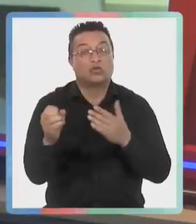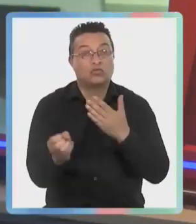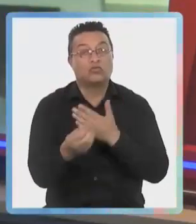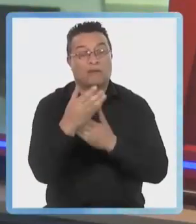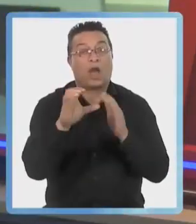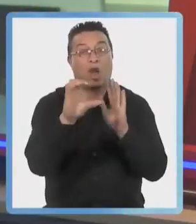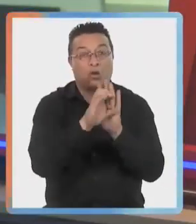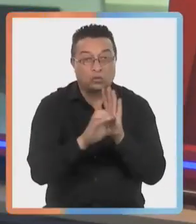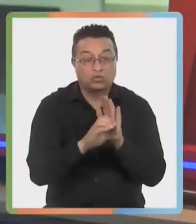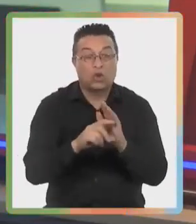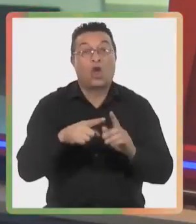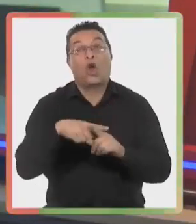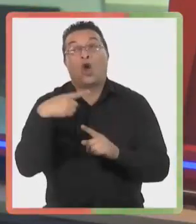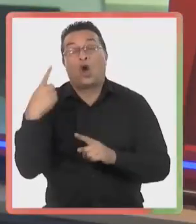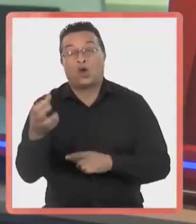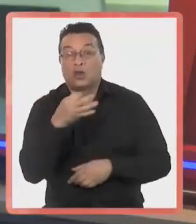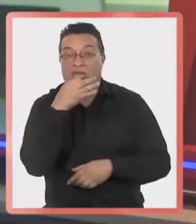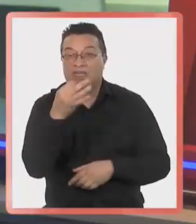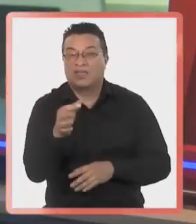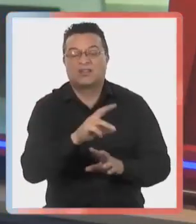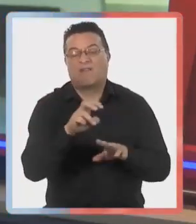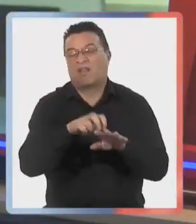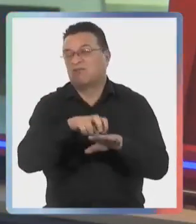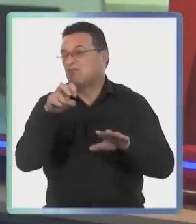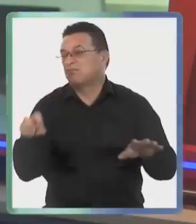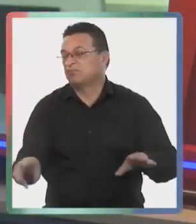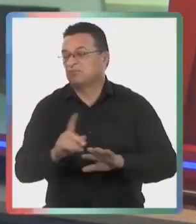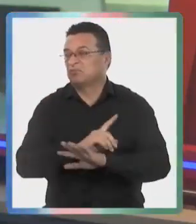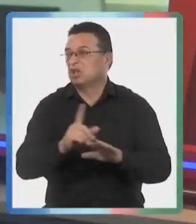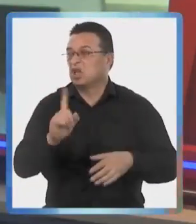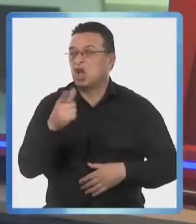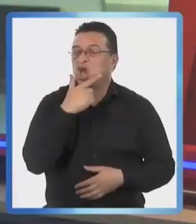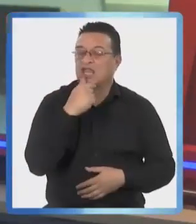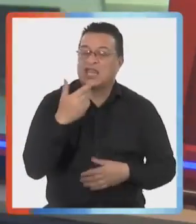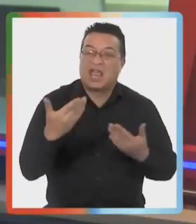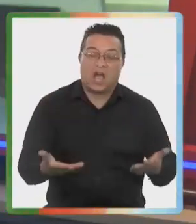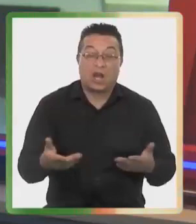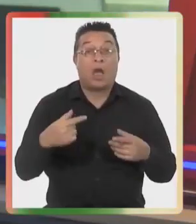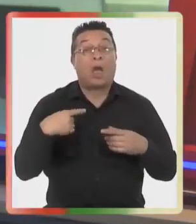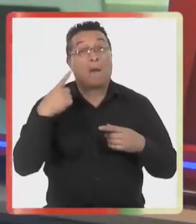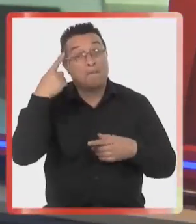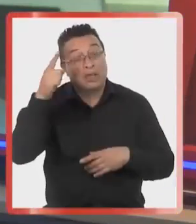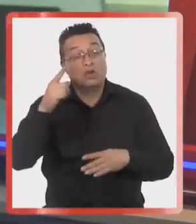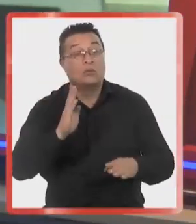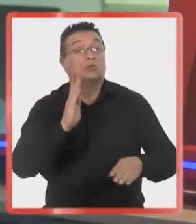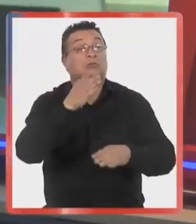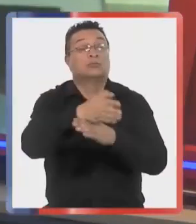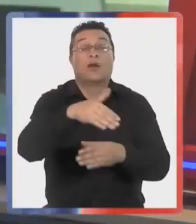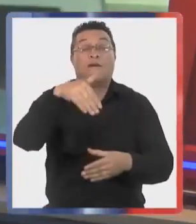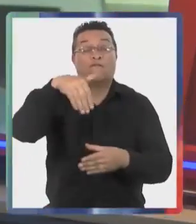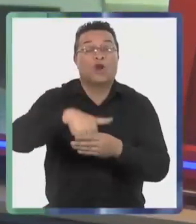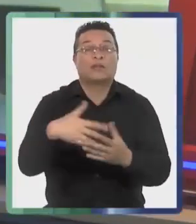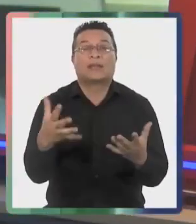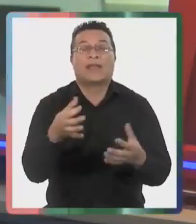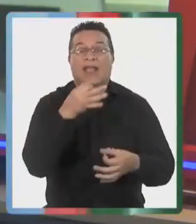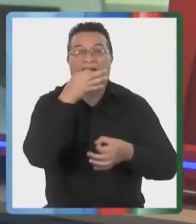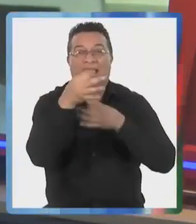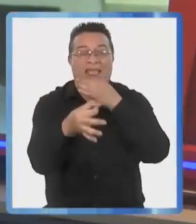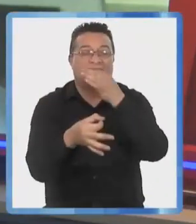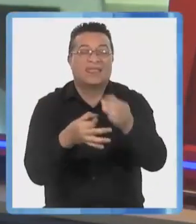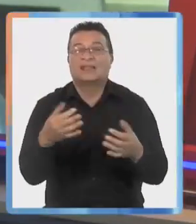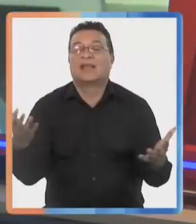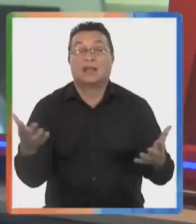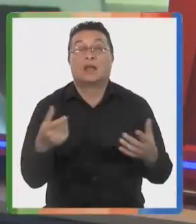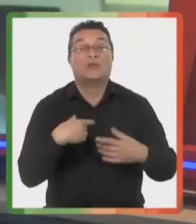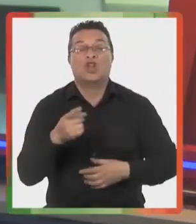nueva constitución, dicen, otros que se bajaron en el camino y ya no les gusta tanto, pero a la hora de ir a votar, ¿qué podemos decirle a la gente? ¿Qué